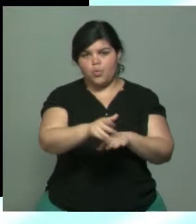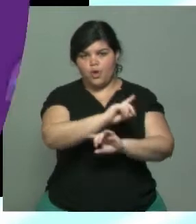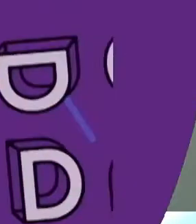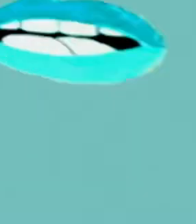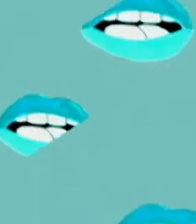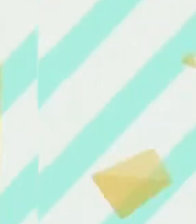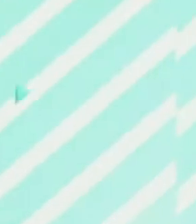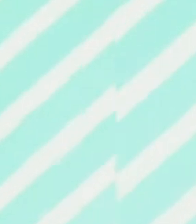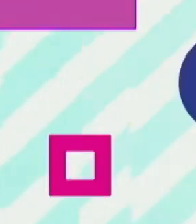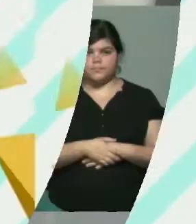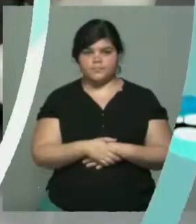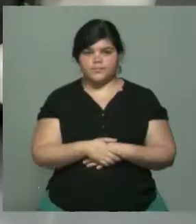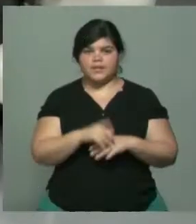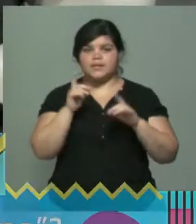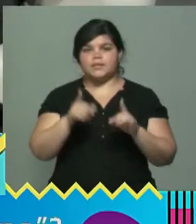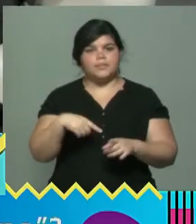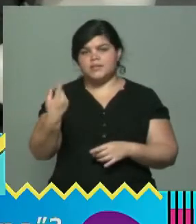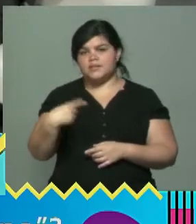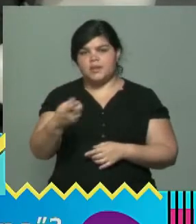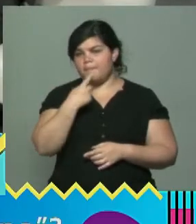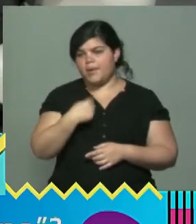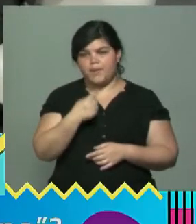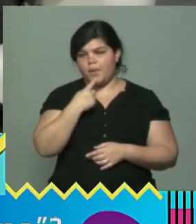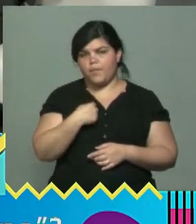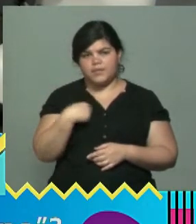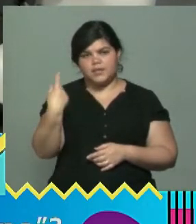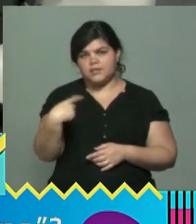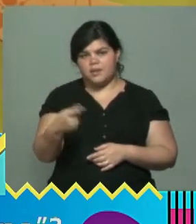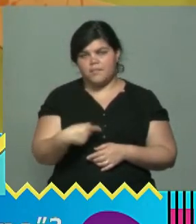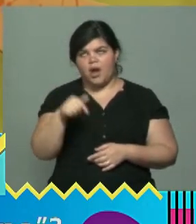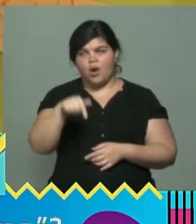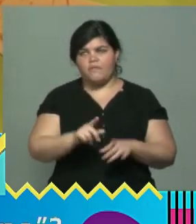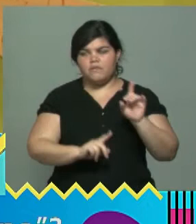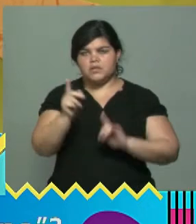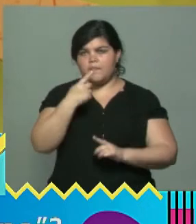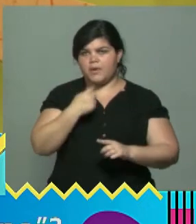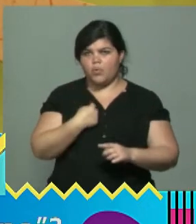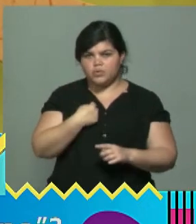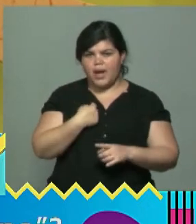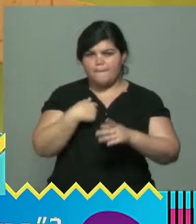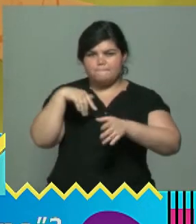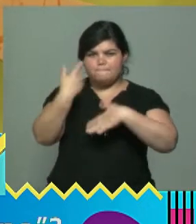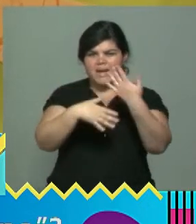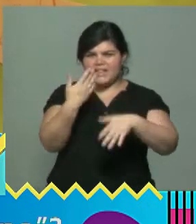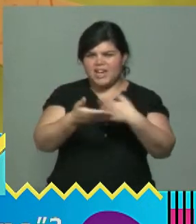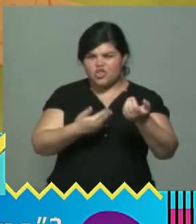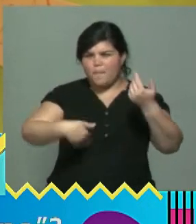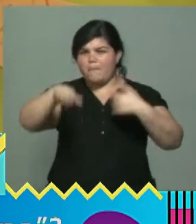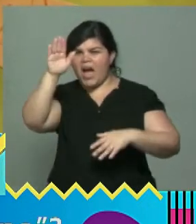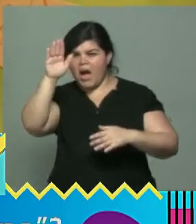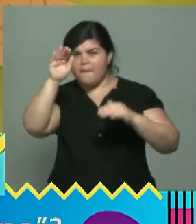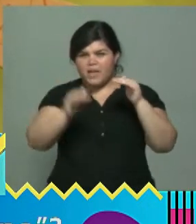la pregunta del millón y recurrente es, ¿hay más maltrato que antes? Generalmente te preguntan eso. Y yo en esto